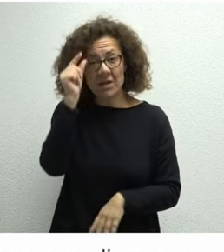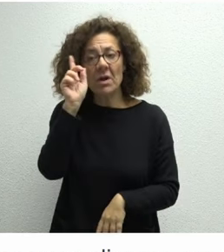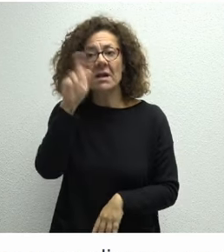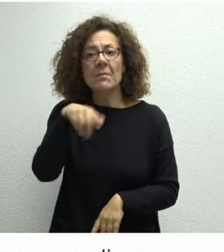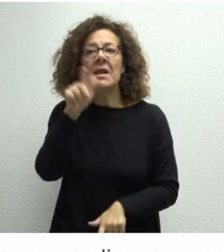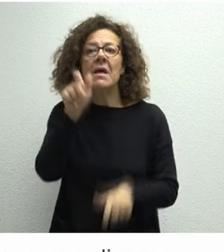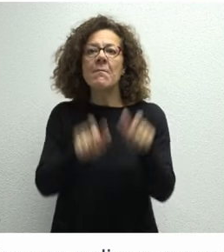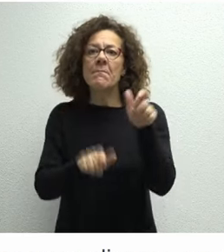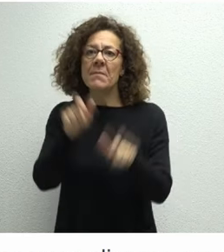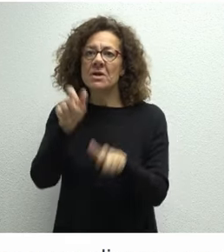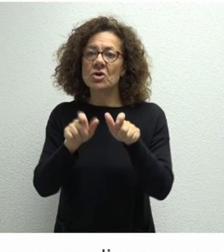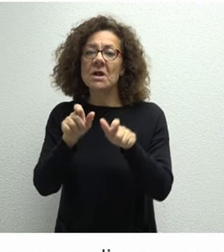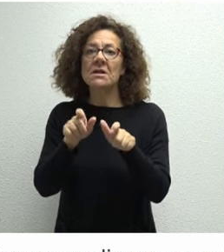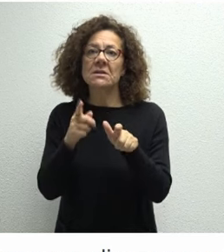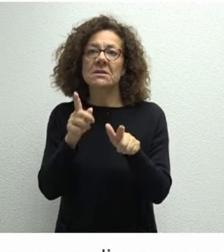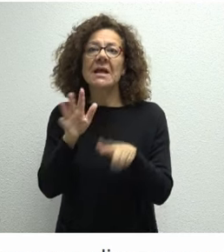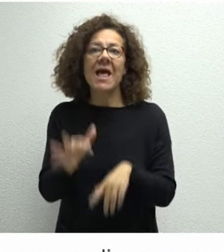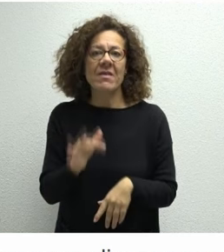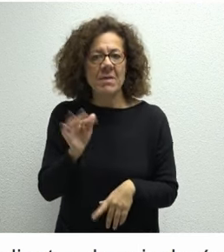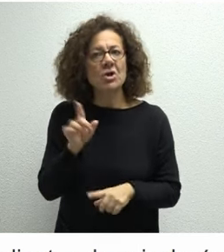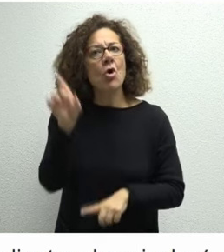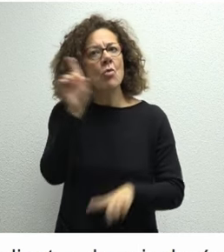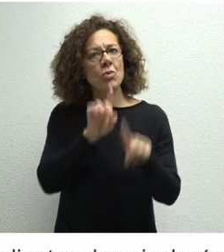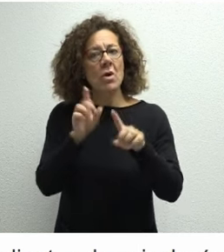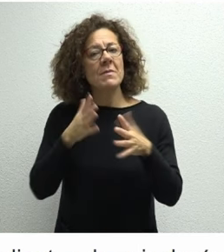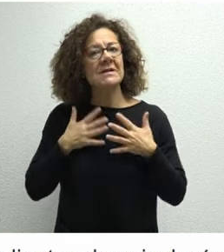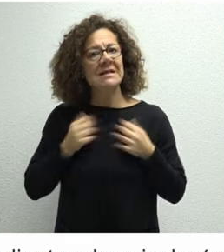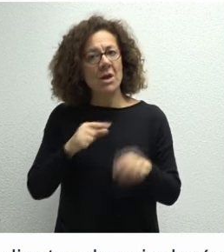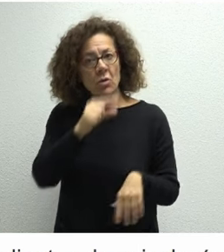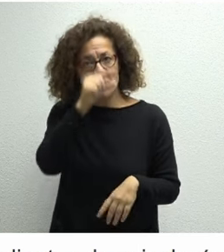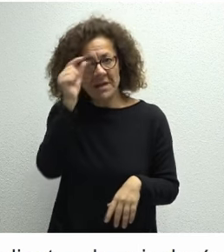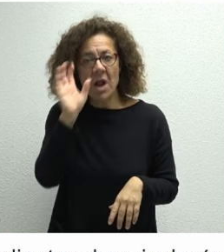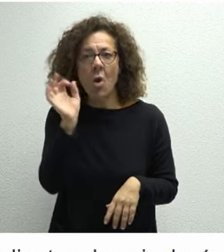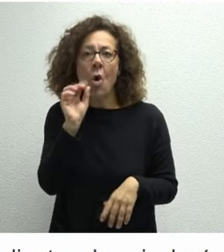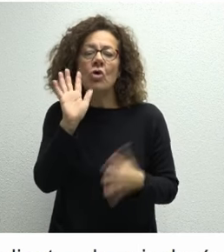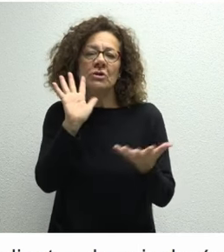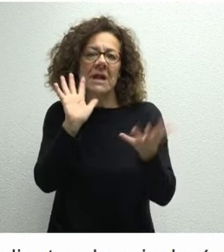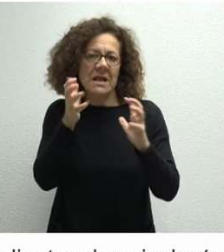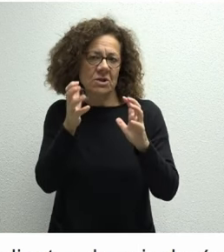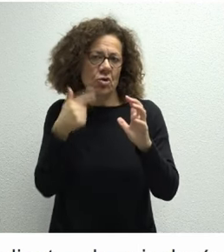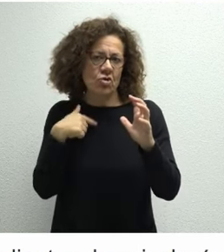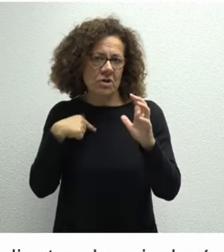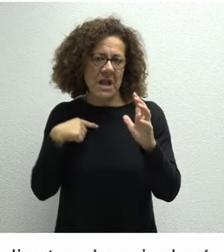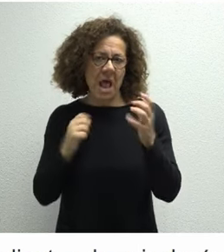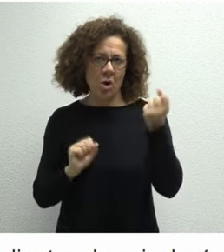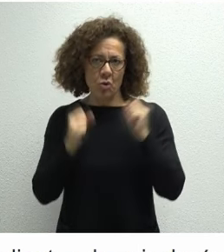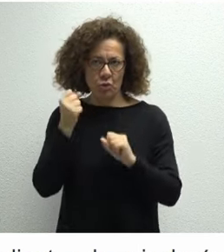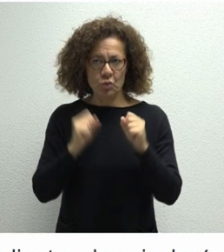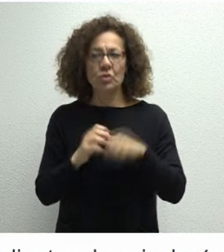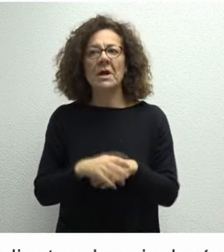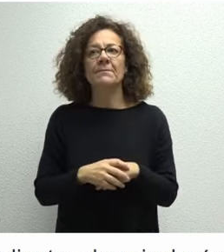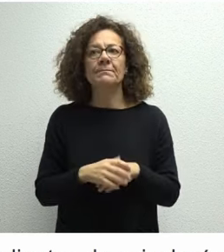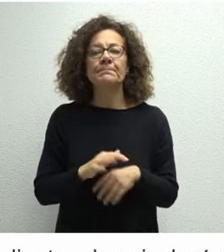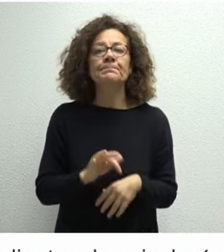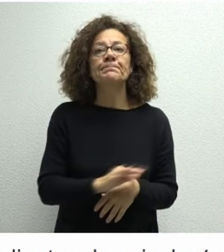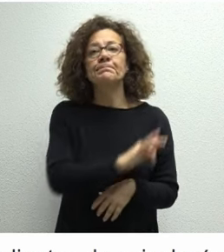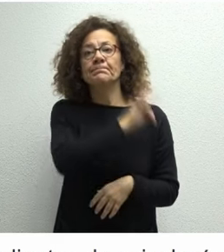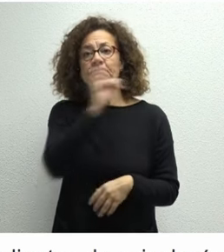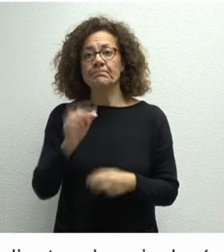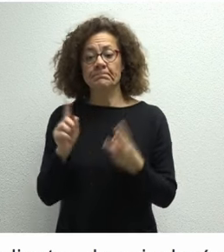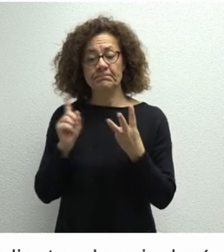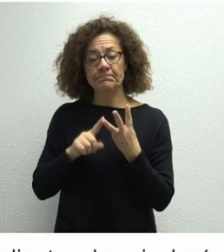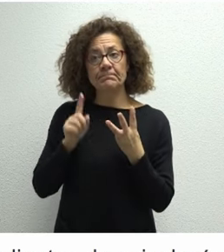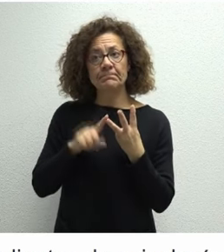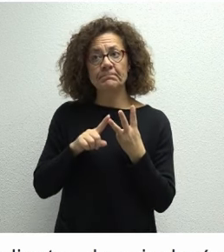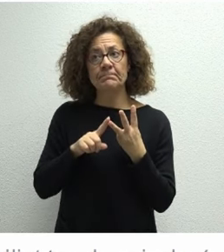en personas con que además tienen problemas de Salud Mental o trastornos de de la conducta y luego el tercer área